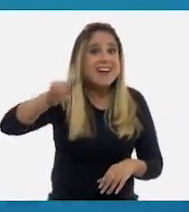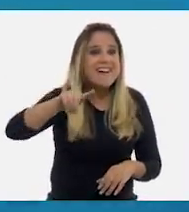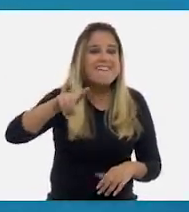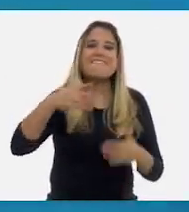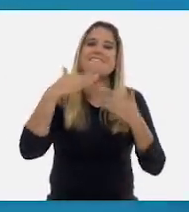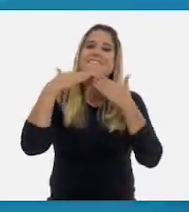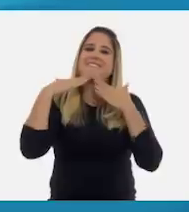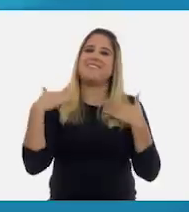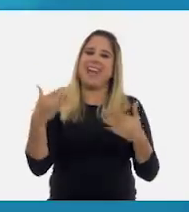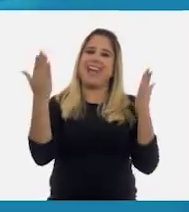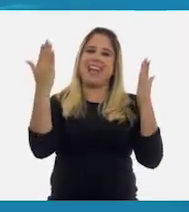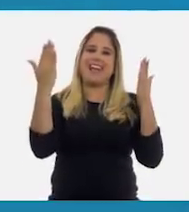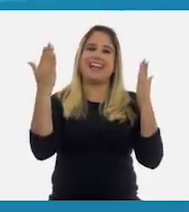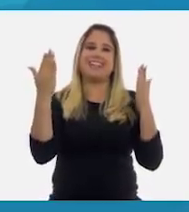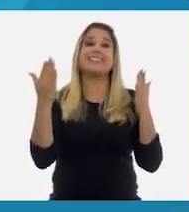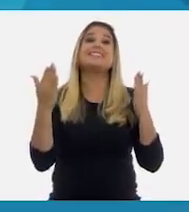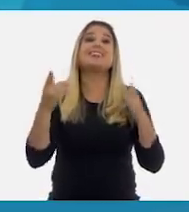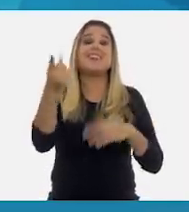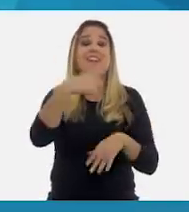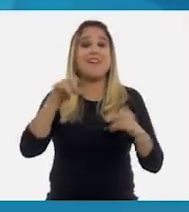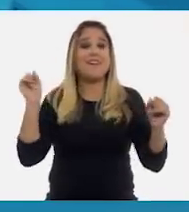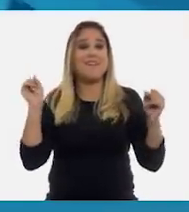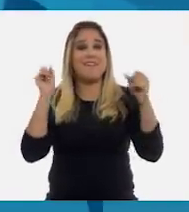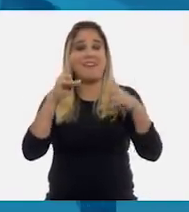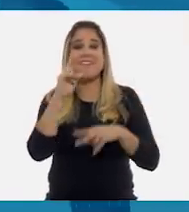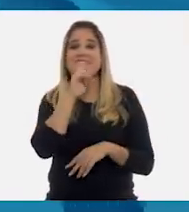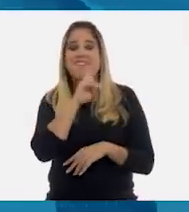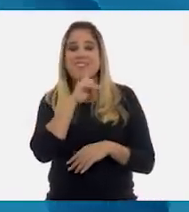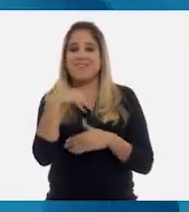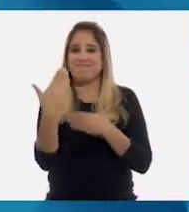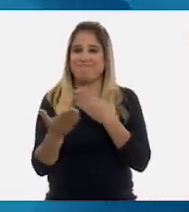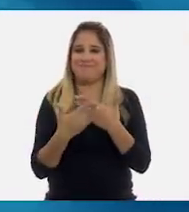¡Muy bien! ¡Nos vemos pronto!